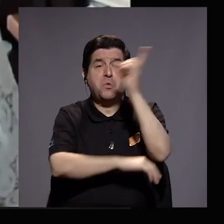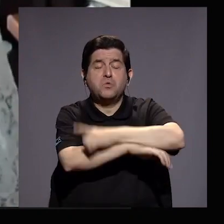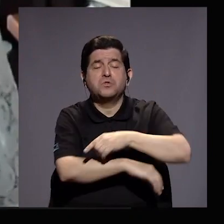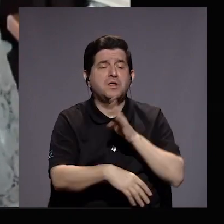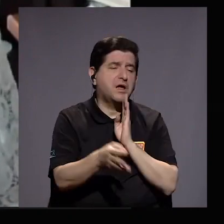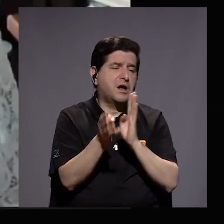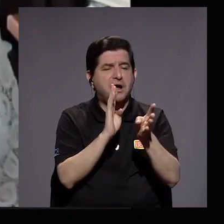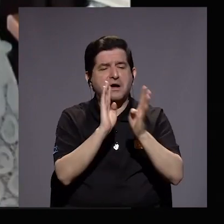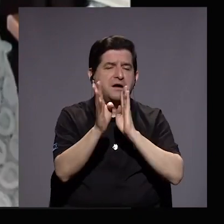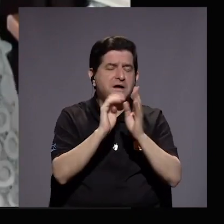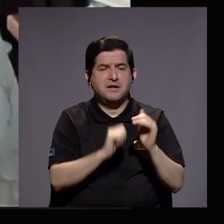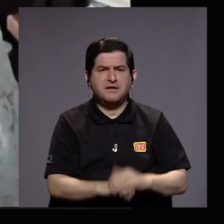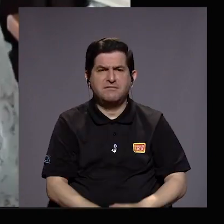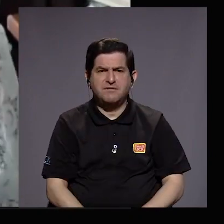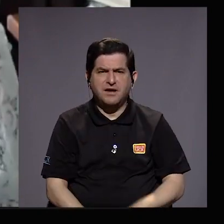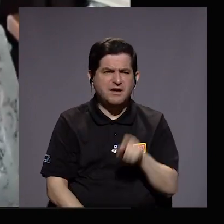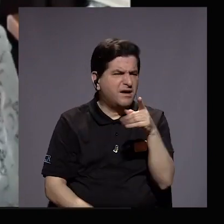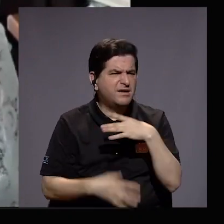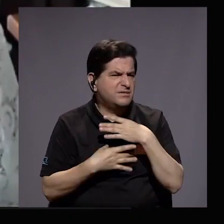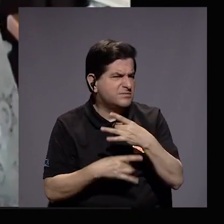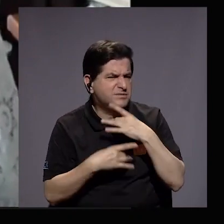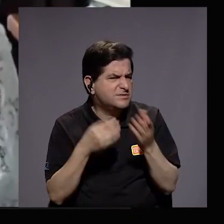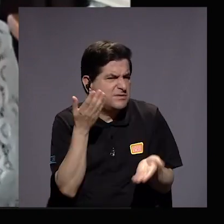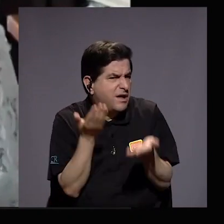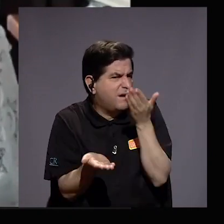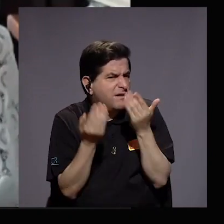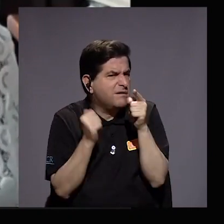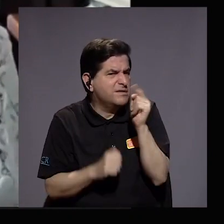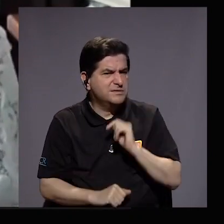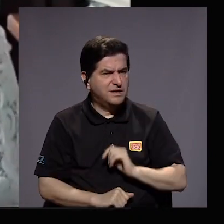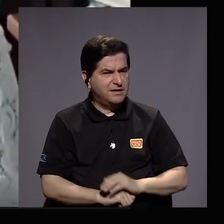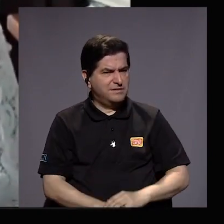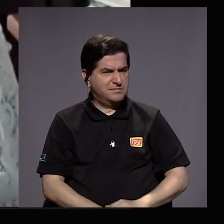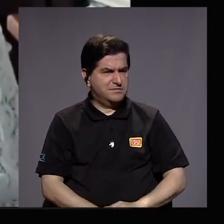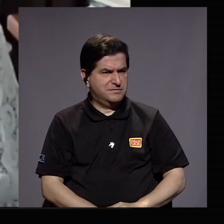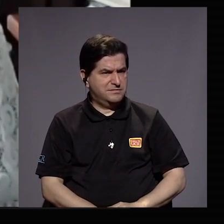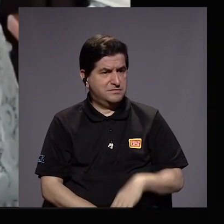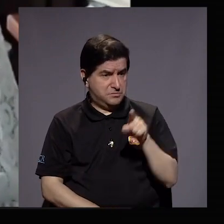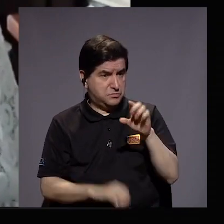en una conversación me dijeron, ¿no te interesa